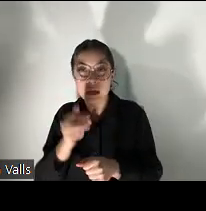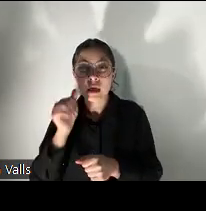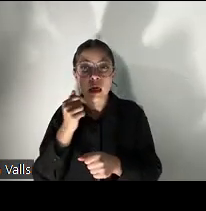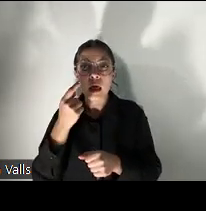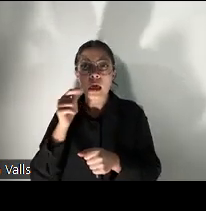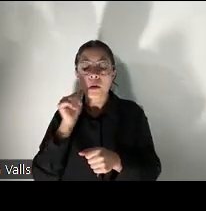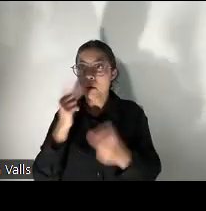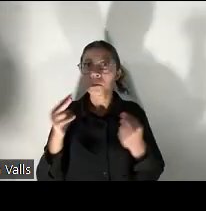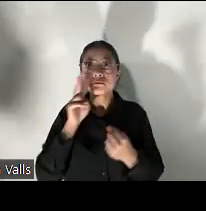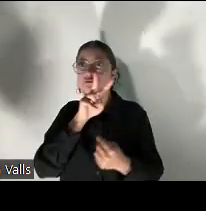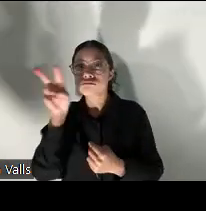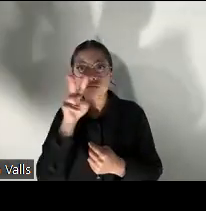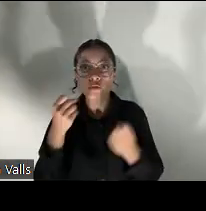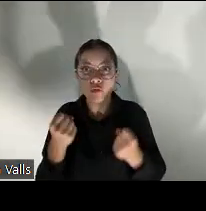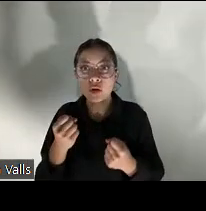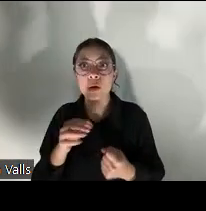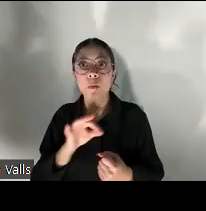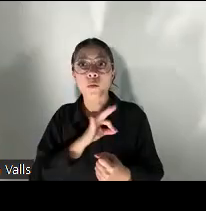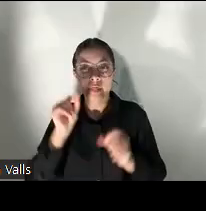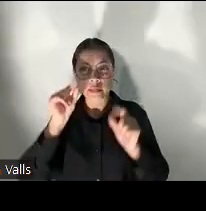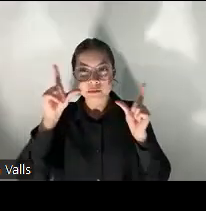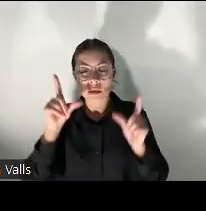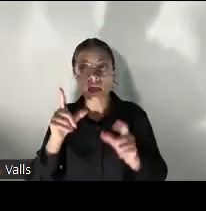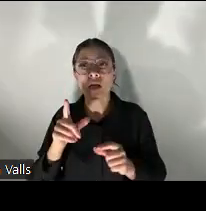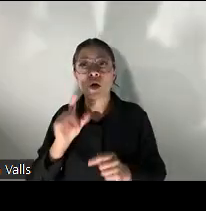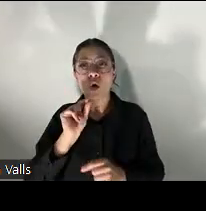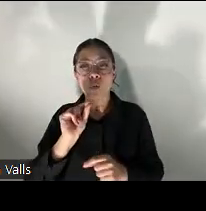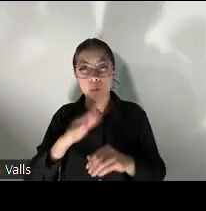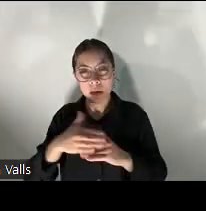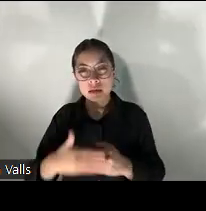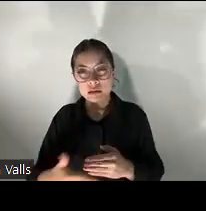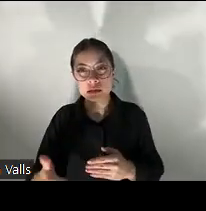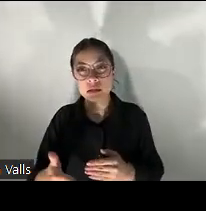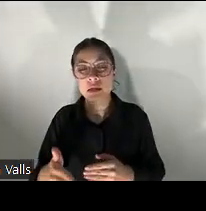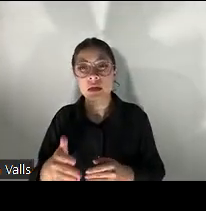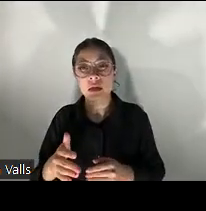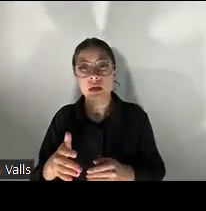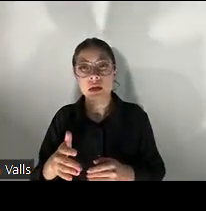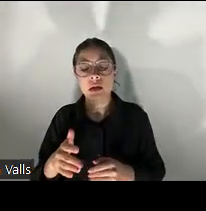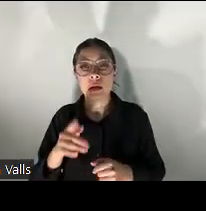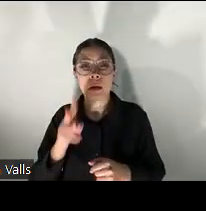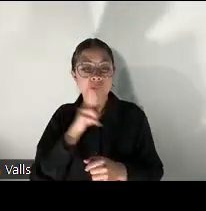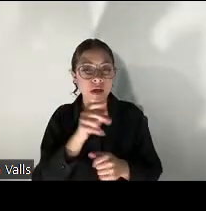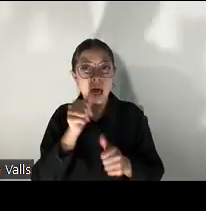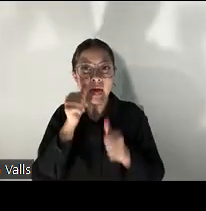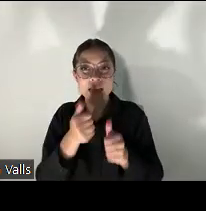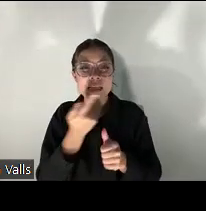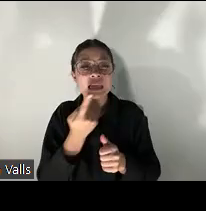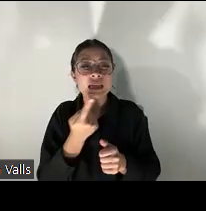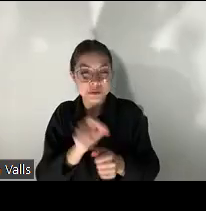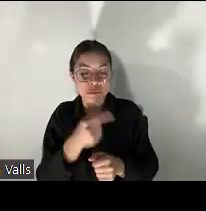está alerta, que tiene algunos periodos de despierto y un poquito más adelante, eso vamos a ir evaluando la atención del niño. ¿Qué